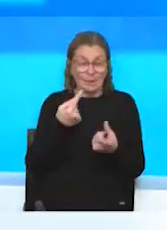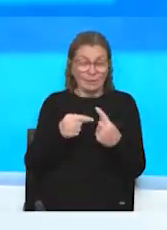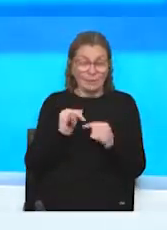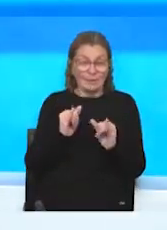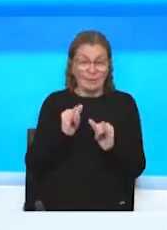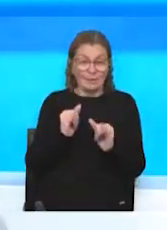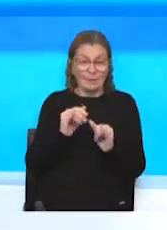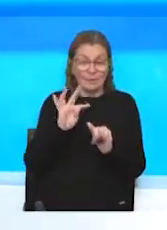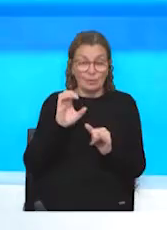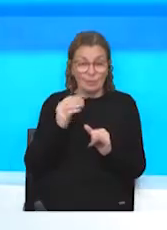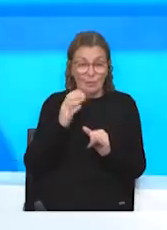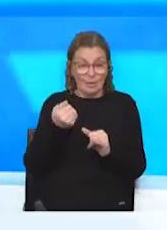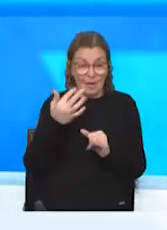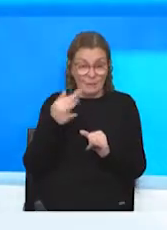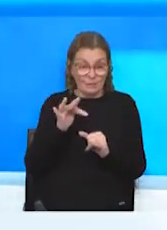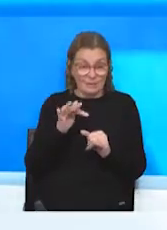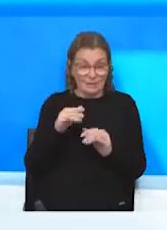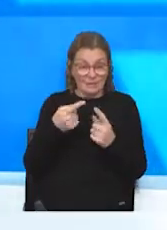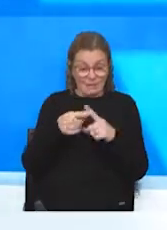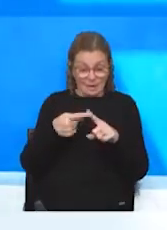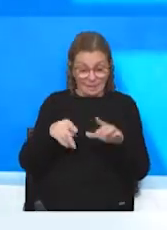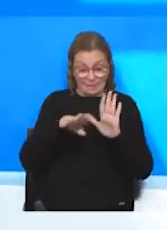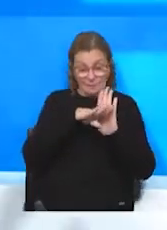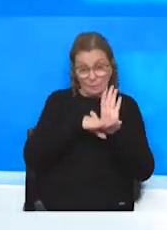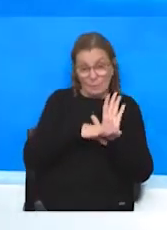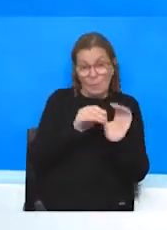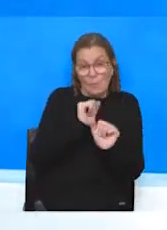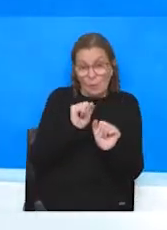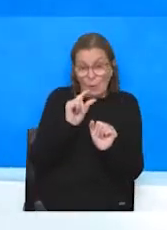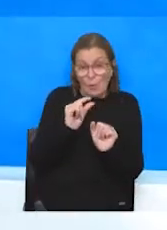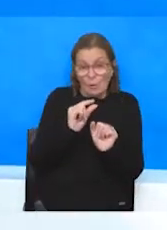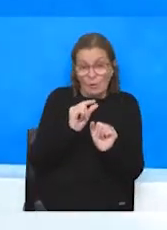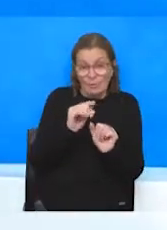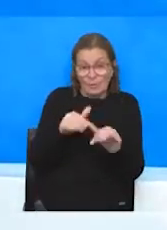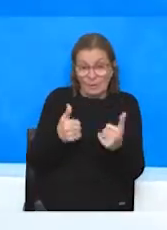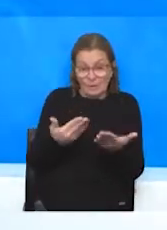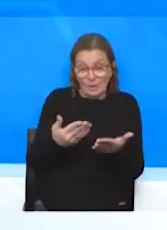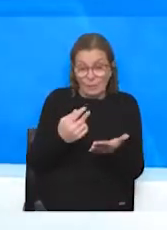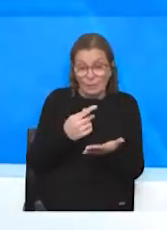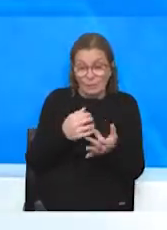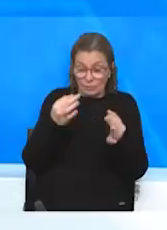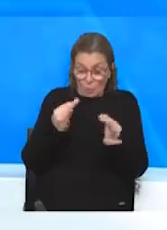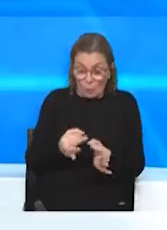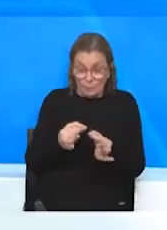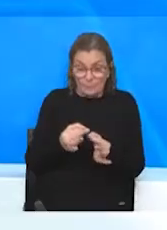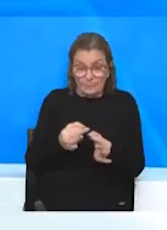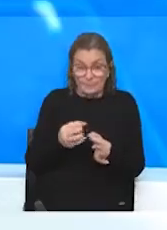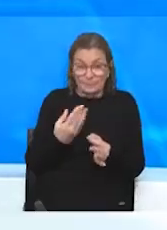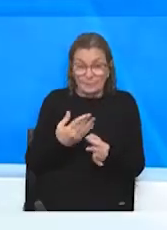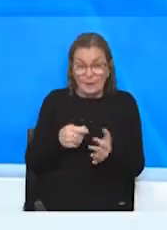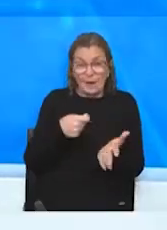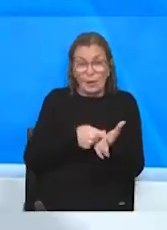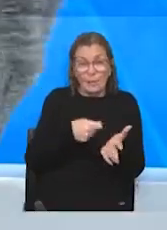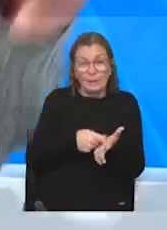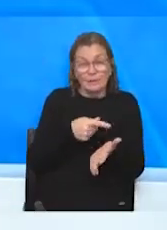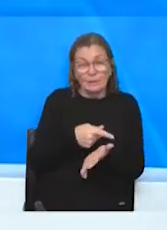el tocaf y las distintas reglamentaciones hubieran un poco brindado certezas y seguridades por qué a quién le compras